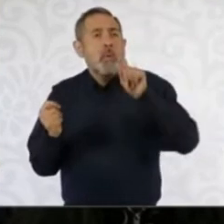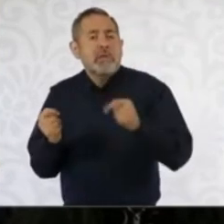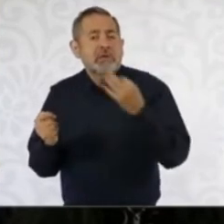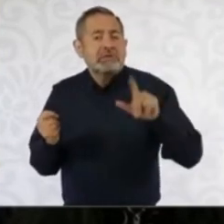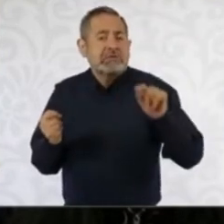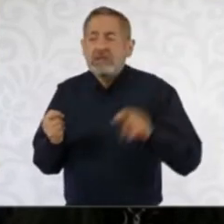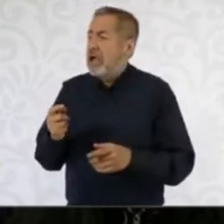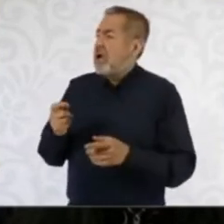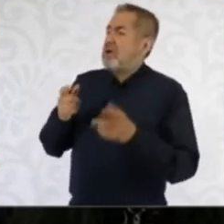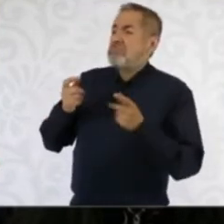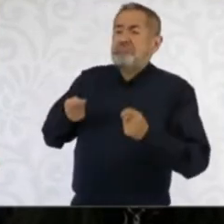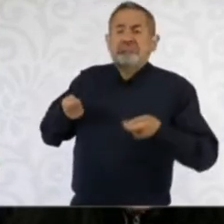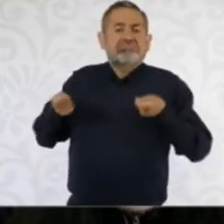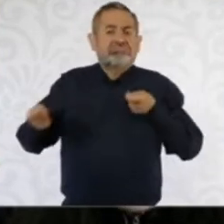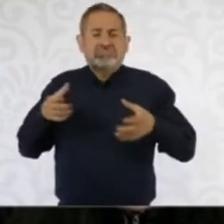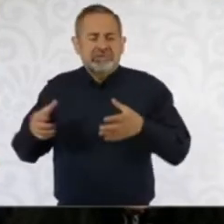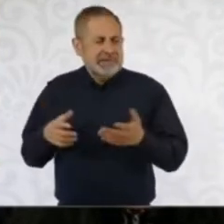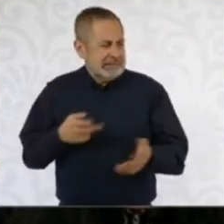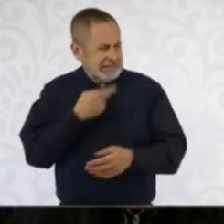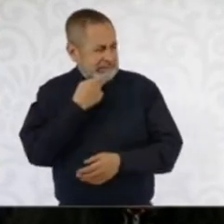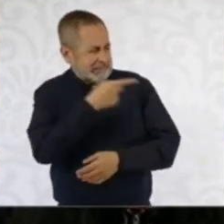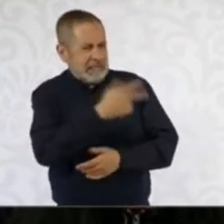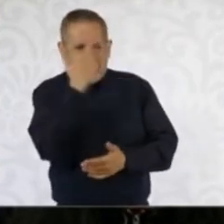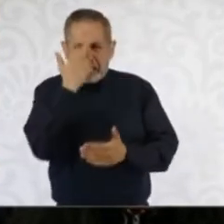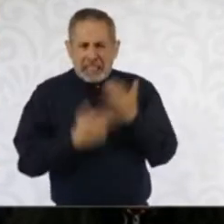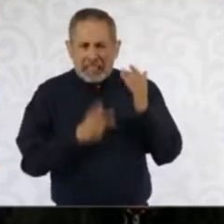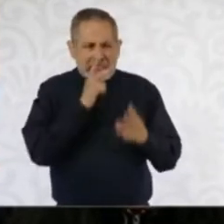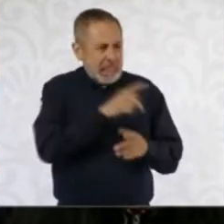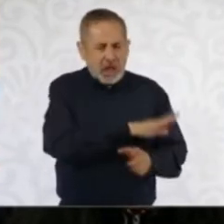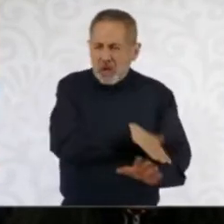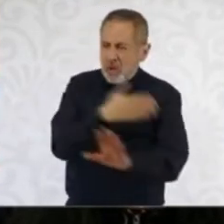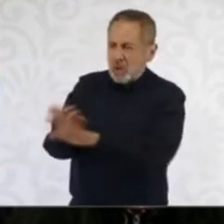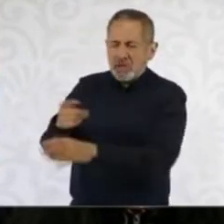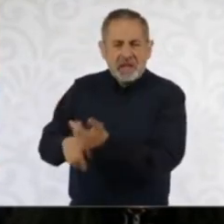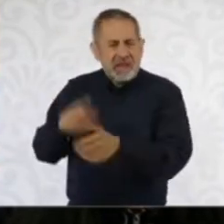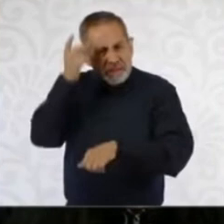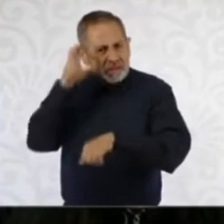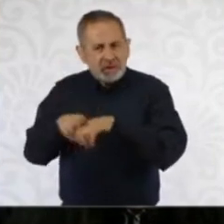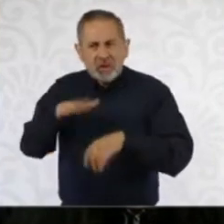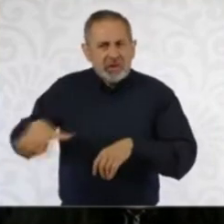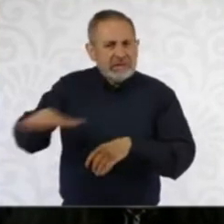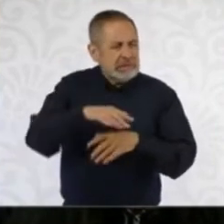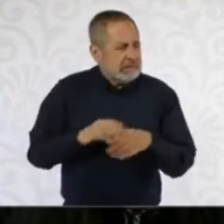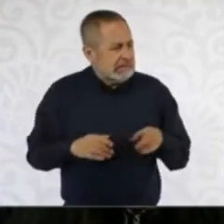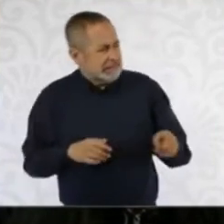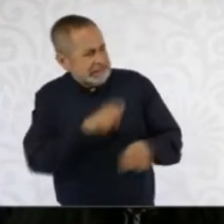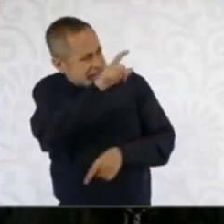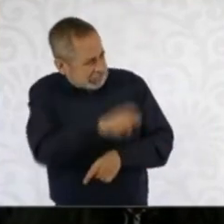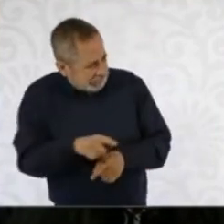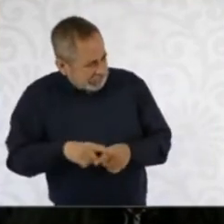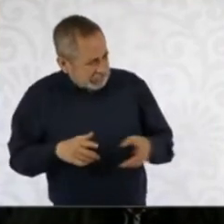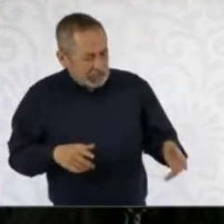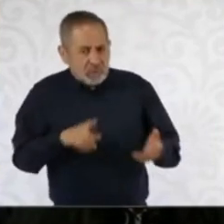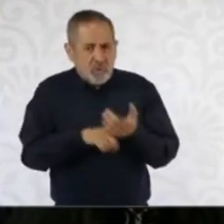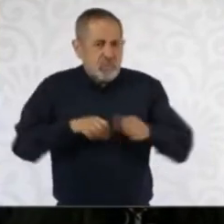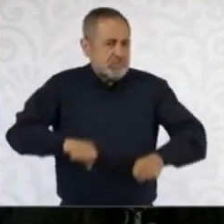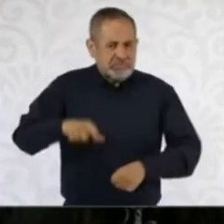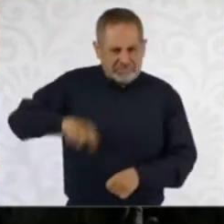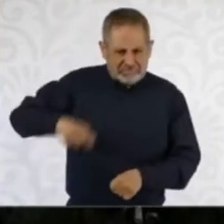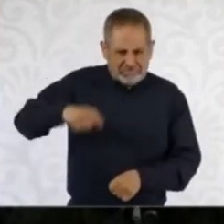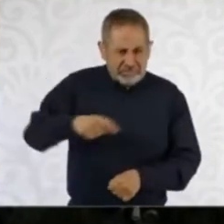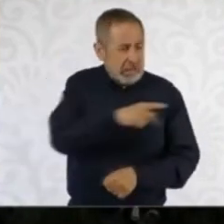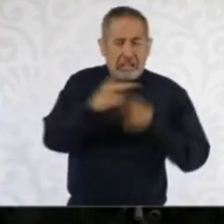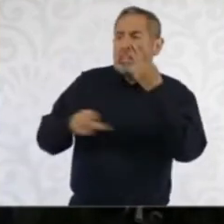le merece este lenguaje clasista y violento hacia un sector de la sociedad, especialmente cuando proviene de un personaje con tanto poder